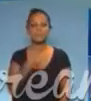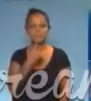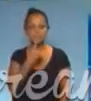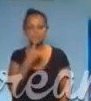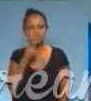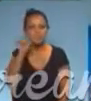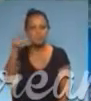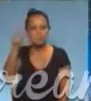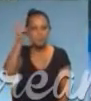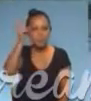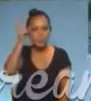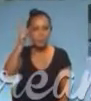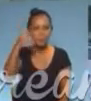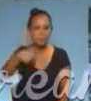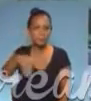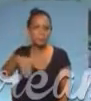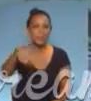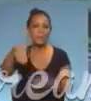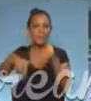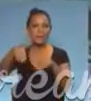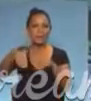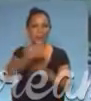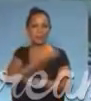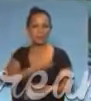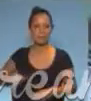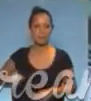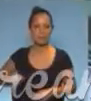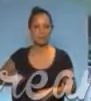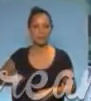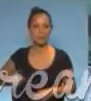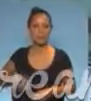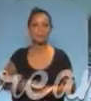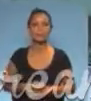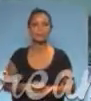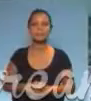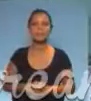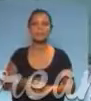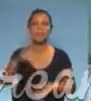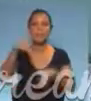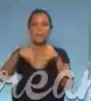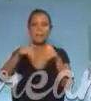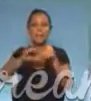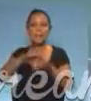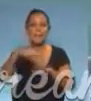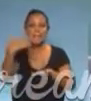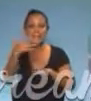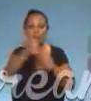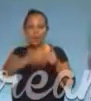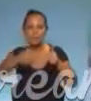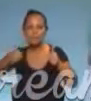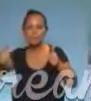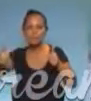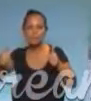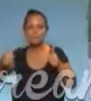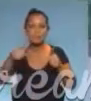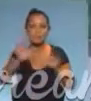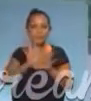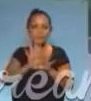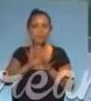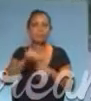En Perú, a horas de las elecciones presidenciales, hay un quíntuple empate técnico y un 30%